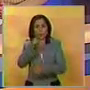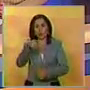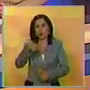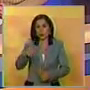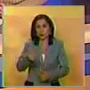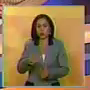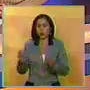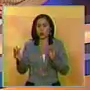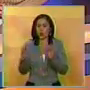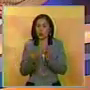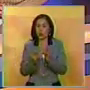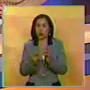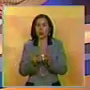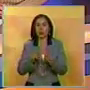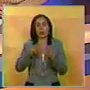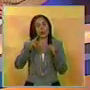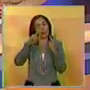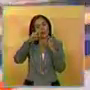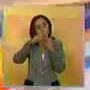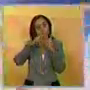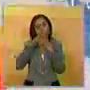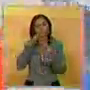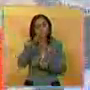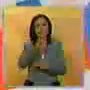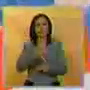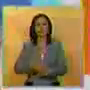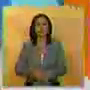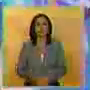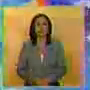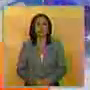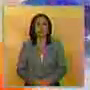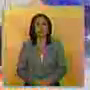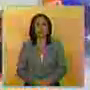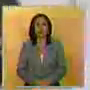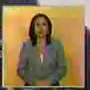Zulia. Vamos a conectarnos con la señal de Venezolana de Televisión.